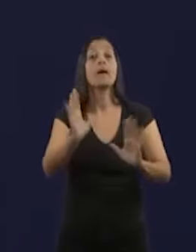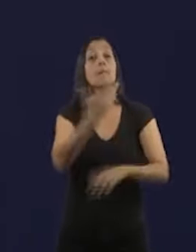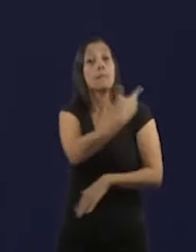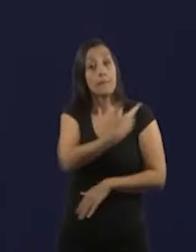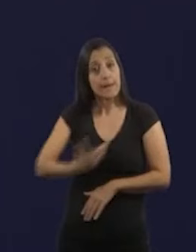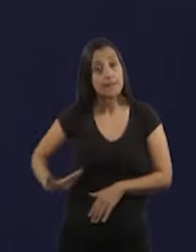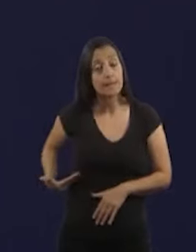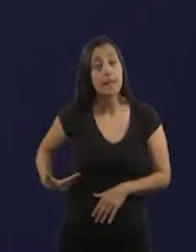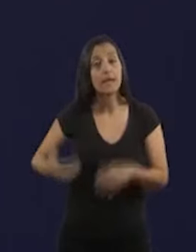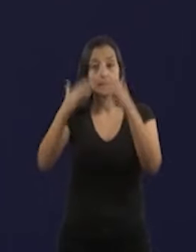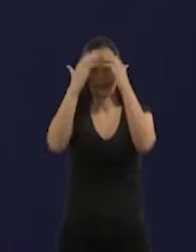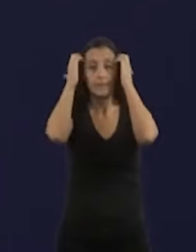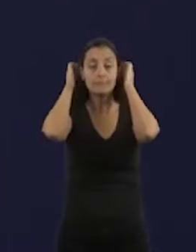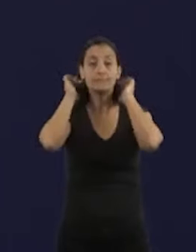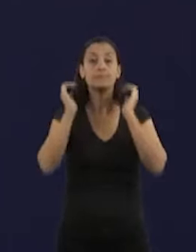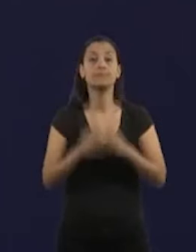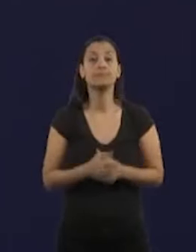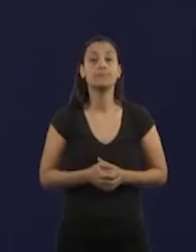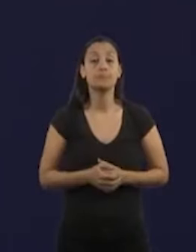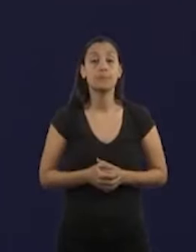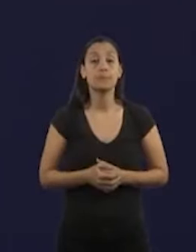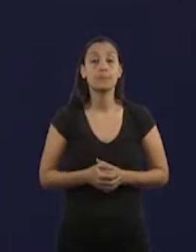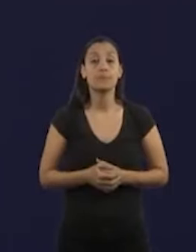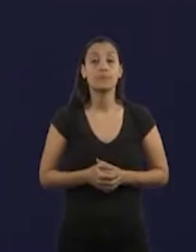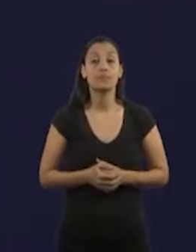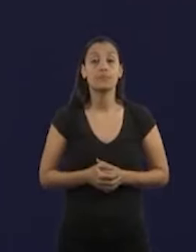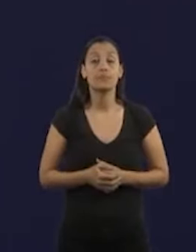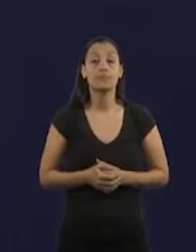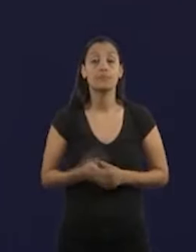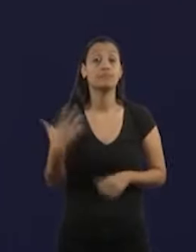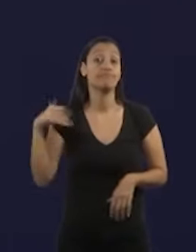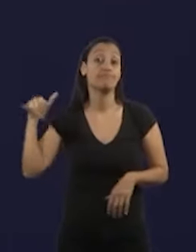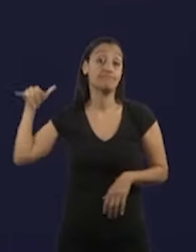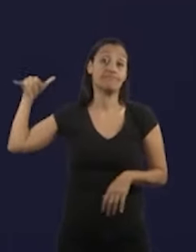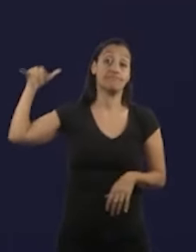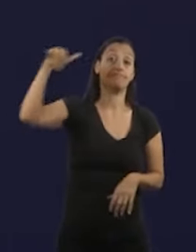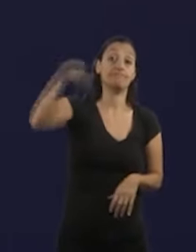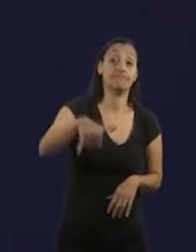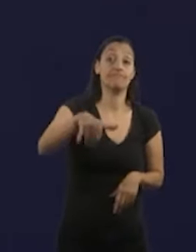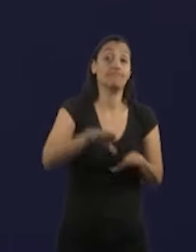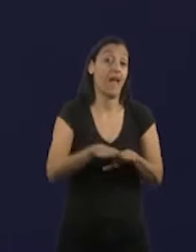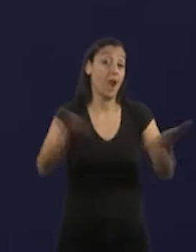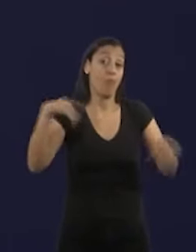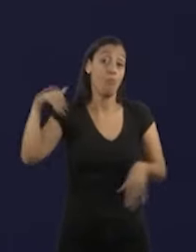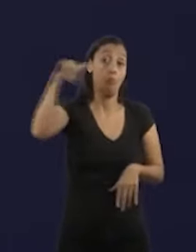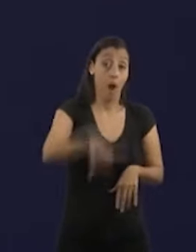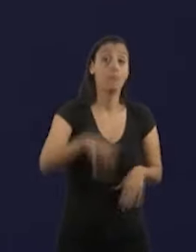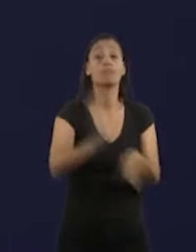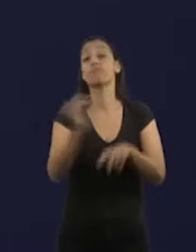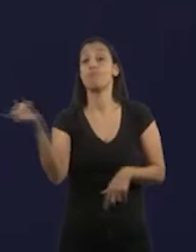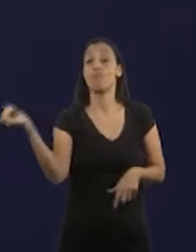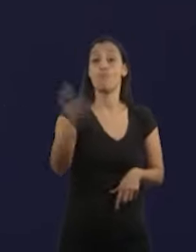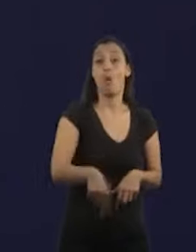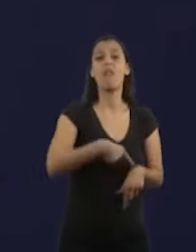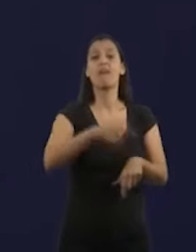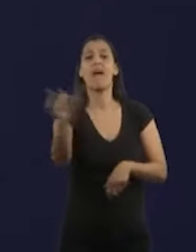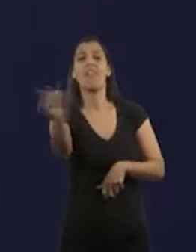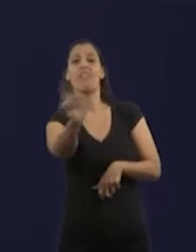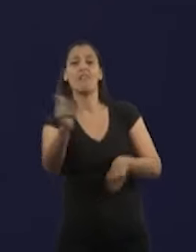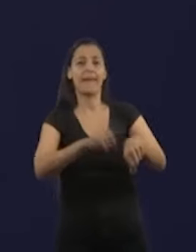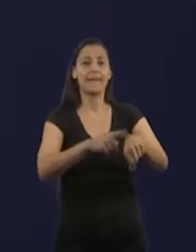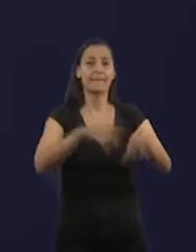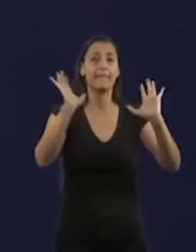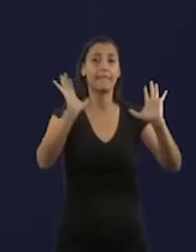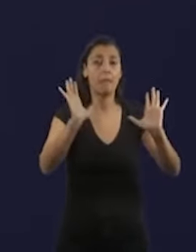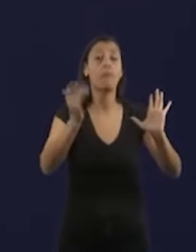presidente va a arribar al aeropuerto donde va a tomar el vuelo de regreso. La diferencia que va a tener ese tramo es que va a